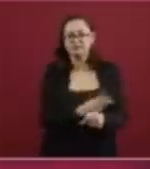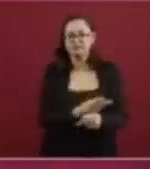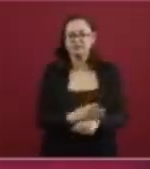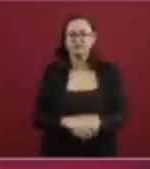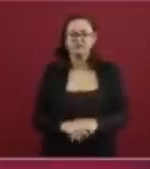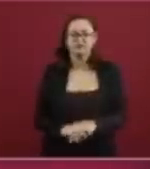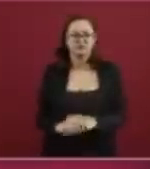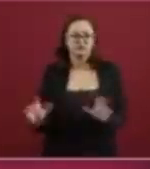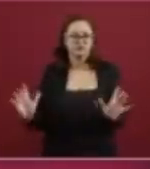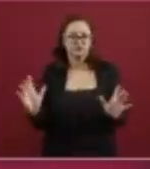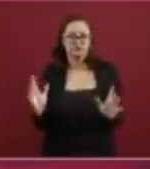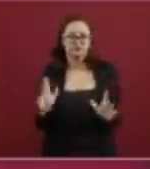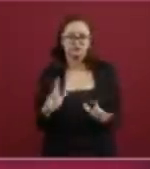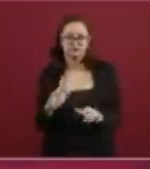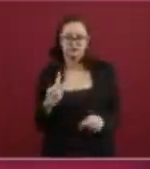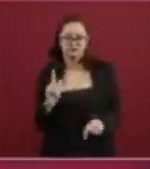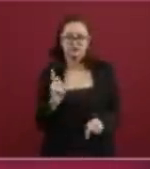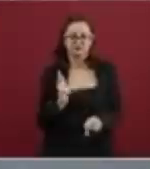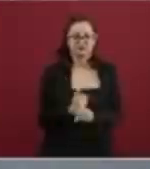descubrimiento,